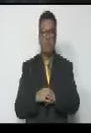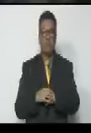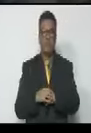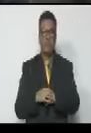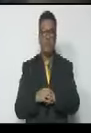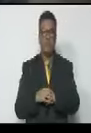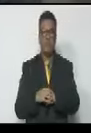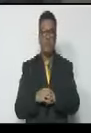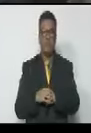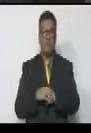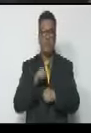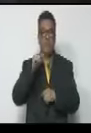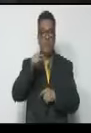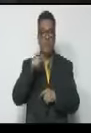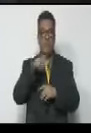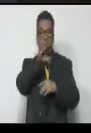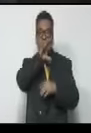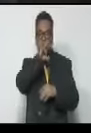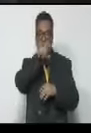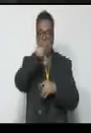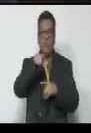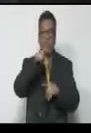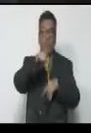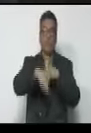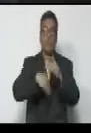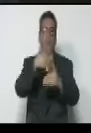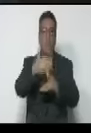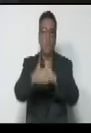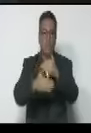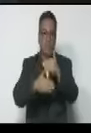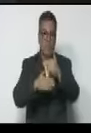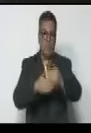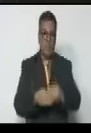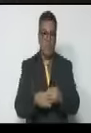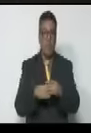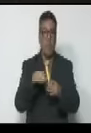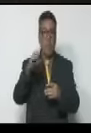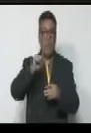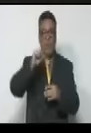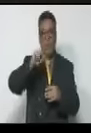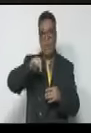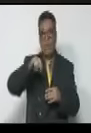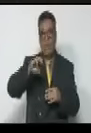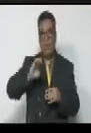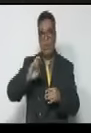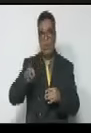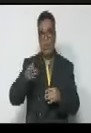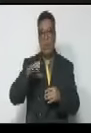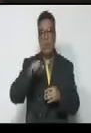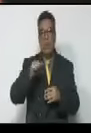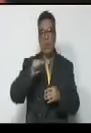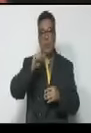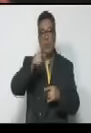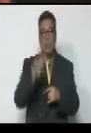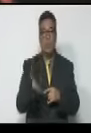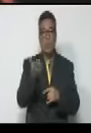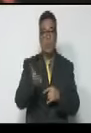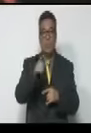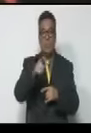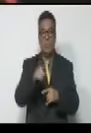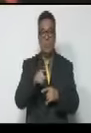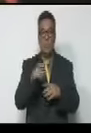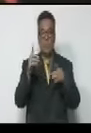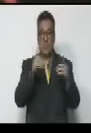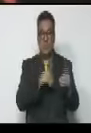Si ladran los perros, avanzamos, Sancho. Pero es importante en este